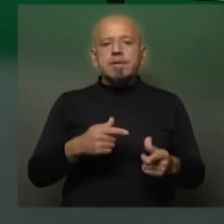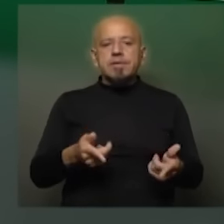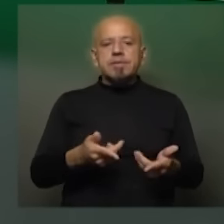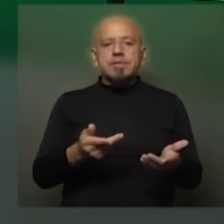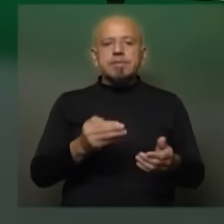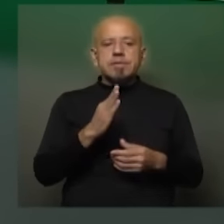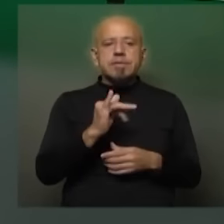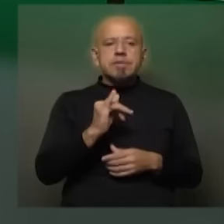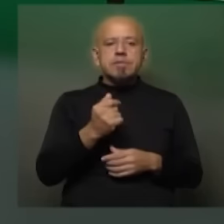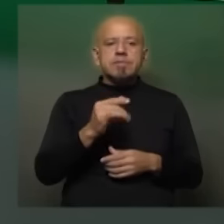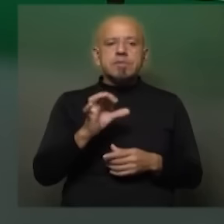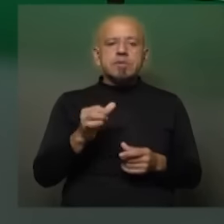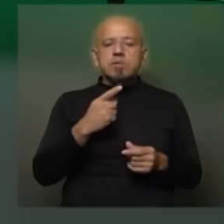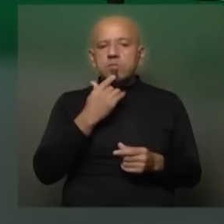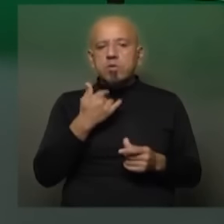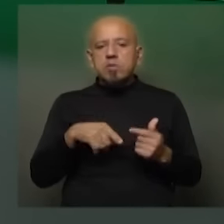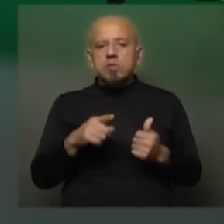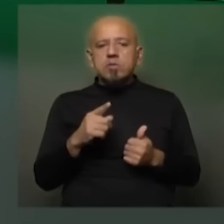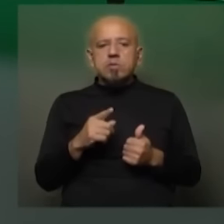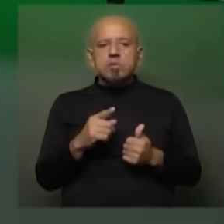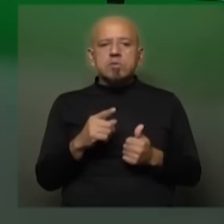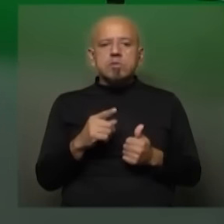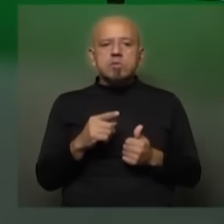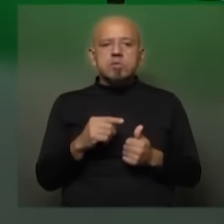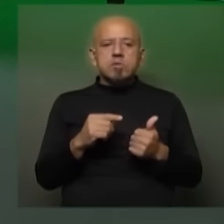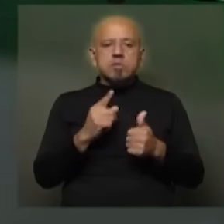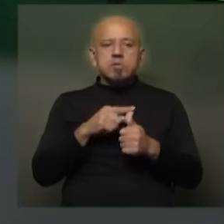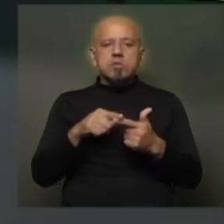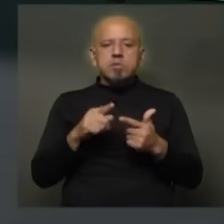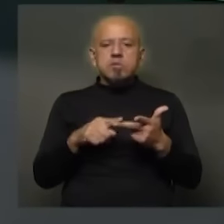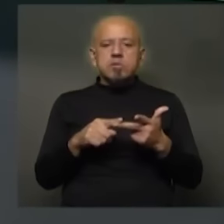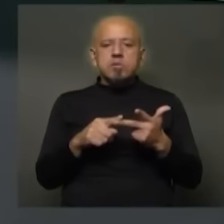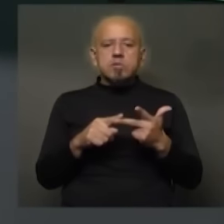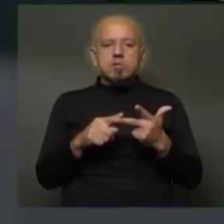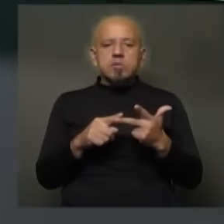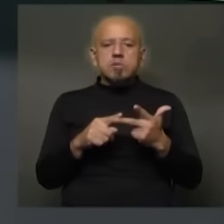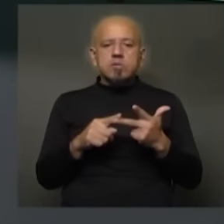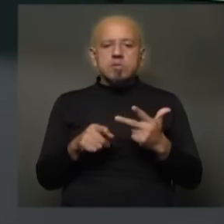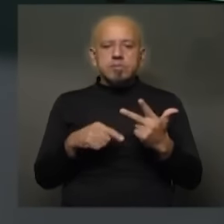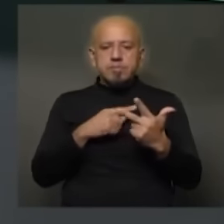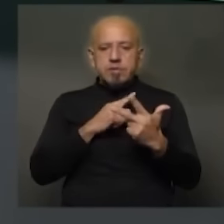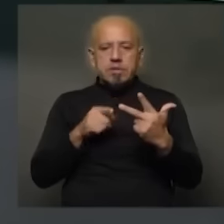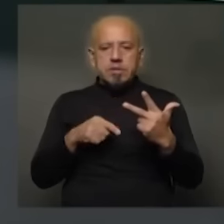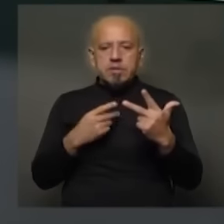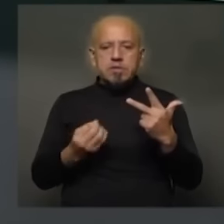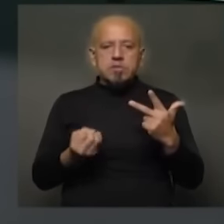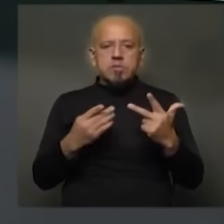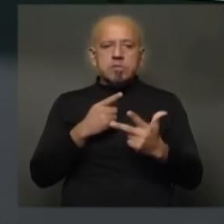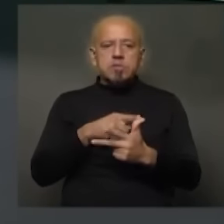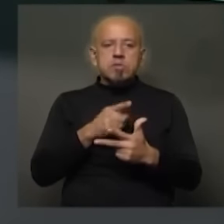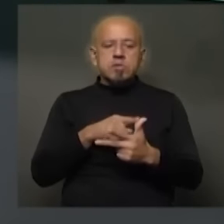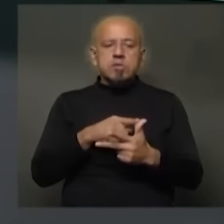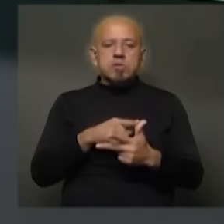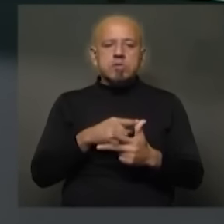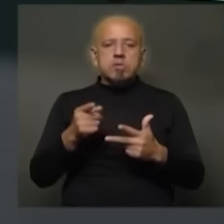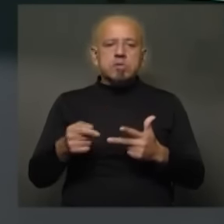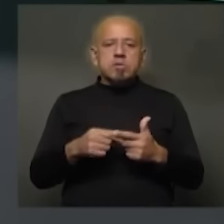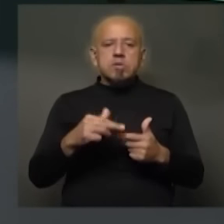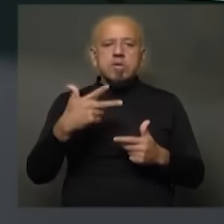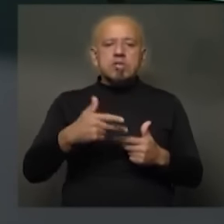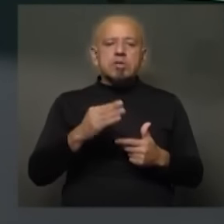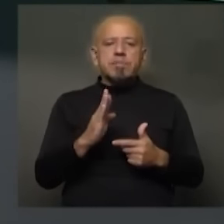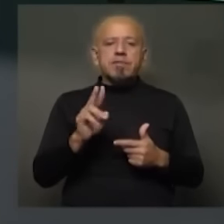PIAS. Claro, se destaca. Por ejemplo, ¿no? Vamos a mencionar 3 ejemplos de los 7 que podríamos mencionar, que estarán después en la nota. Por un lado, el test de HPV,